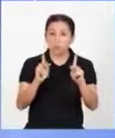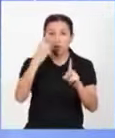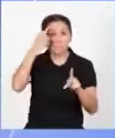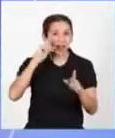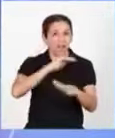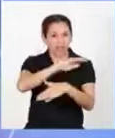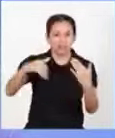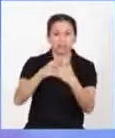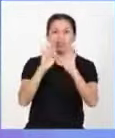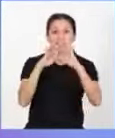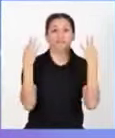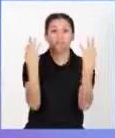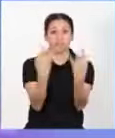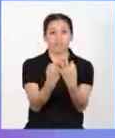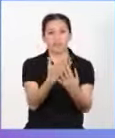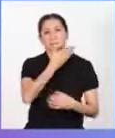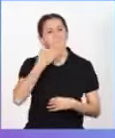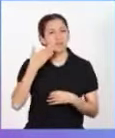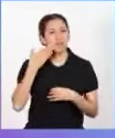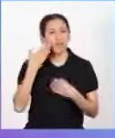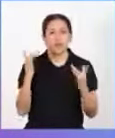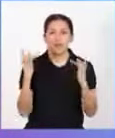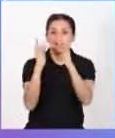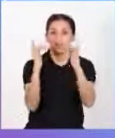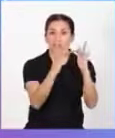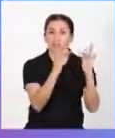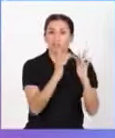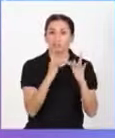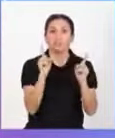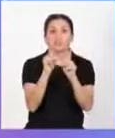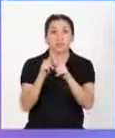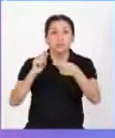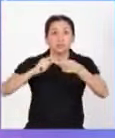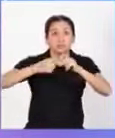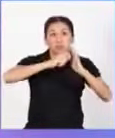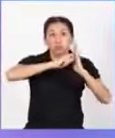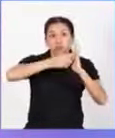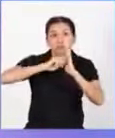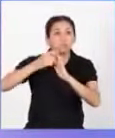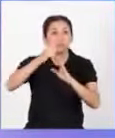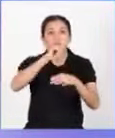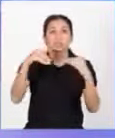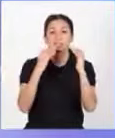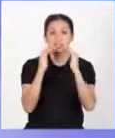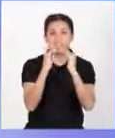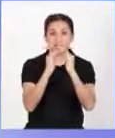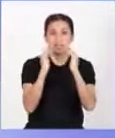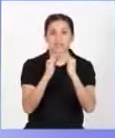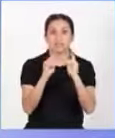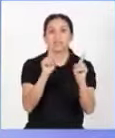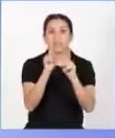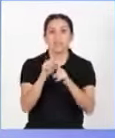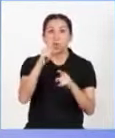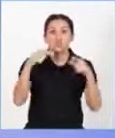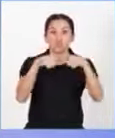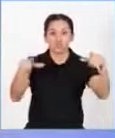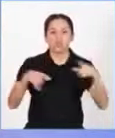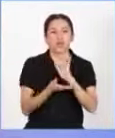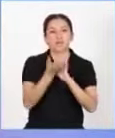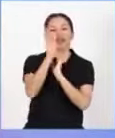una buena oportunidad para que los miembros de la familia mejoren las condiciones de seguridad en cada hogar y lo